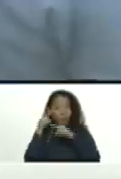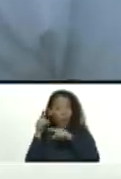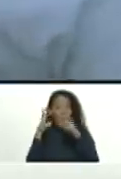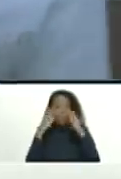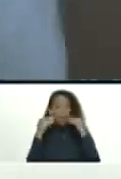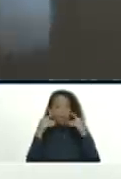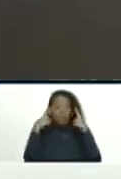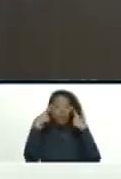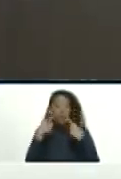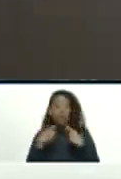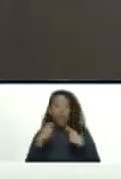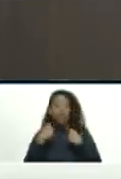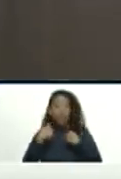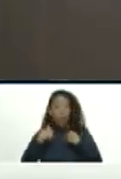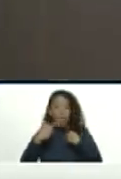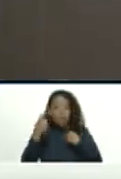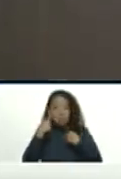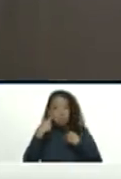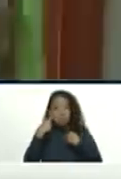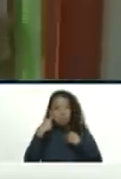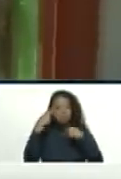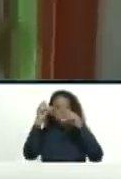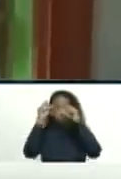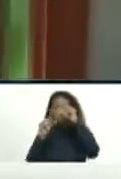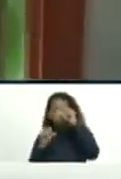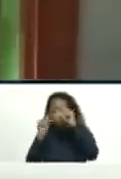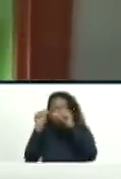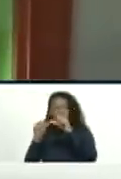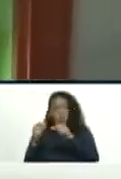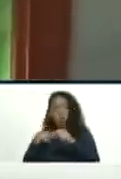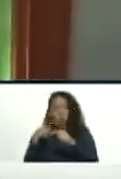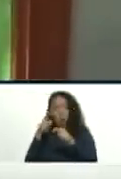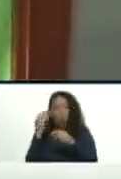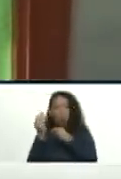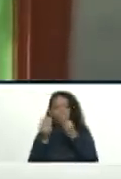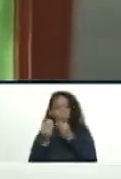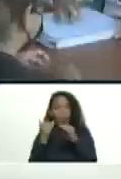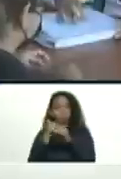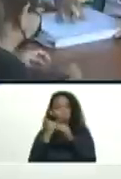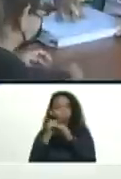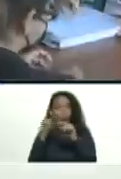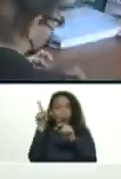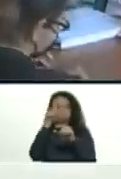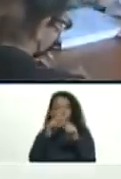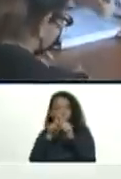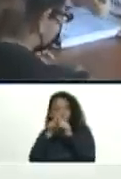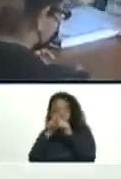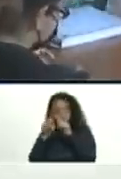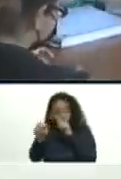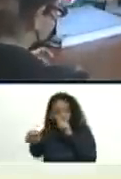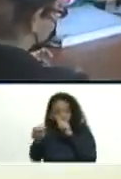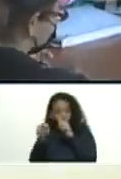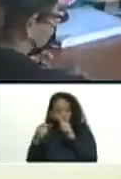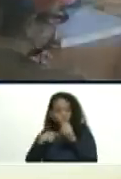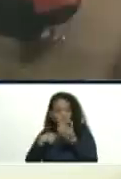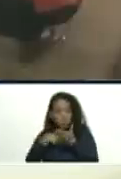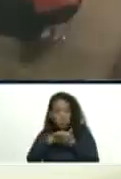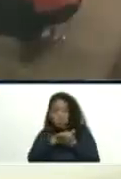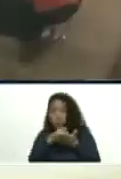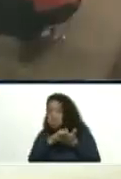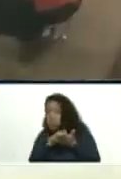le estoy metiendo el ojo, le estoy metiendo la lupa, le estoy metiendo el lapicero, le estoy